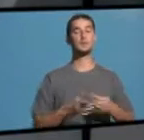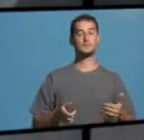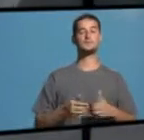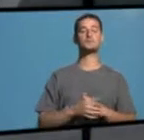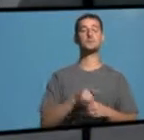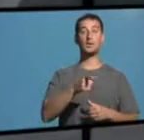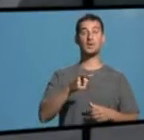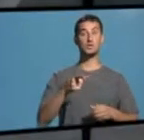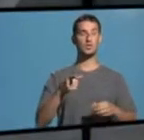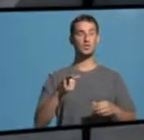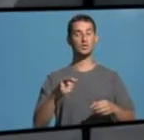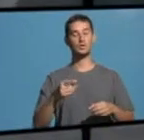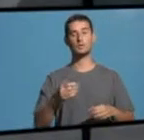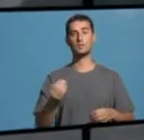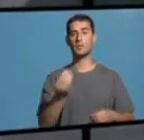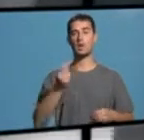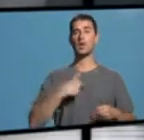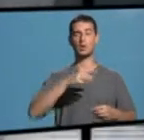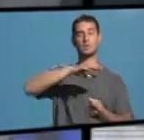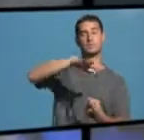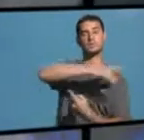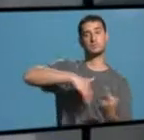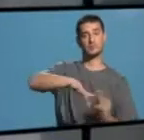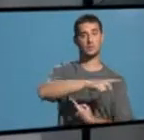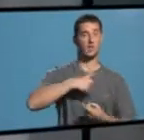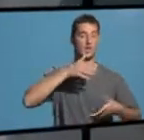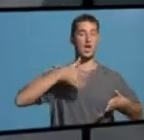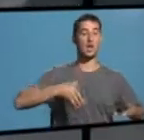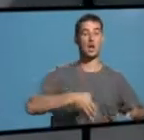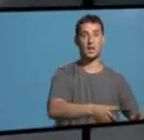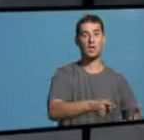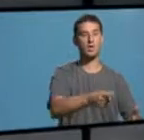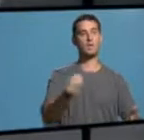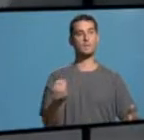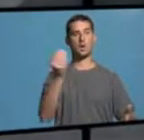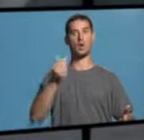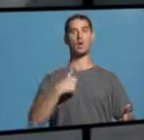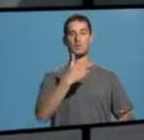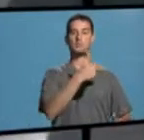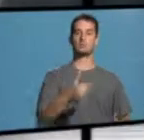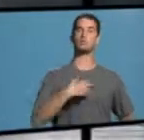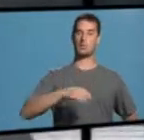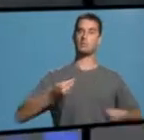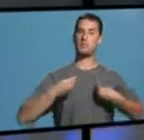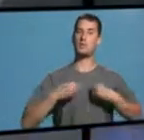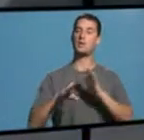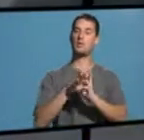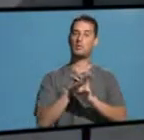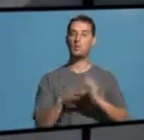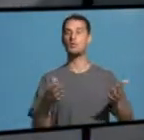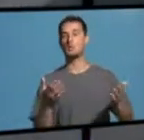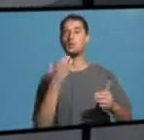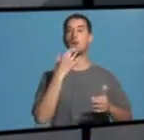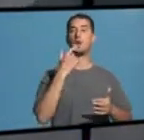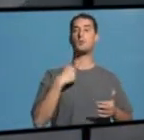garantizan que no le causas ningún daño al medio de receptor, es decir, que se mantiene la vida piscícola. En el caso, por ejemplo,